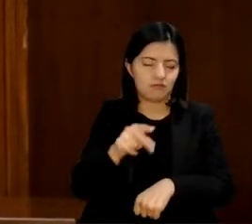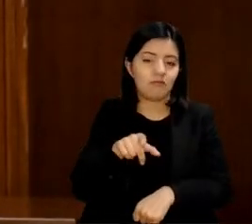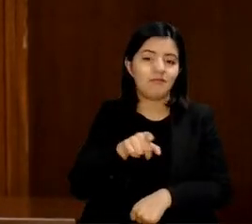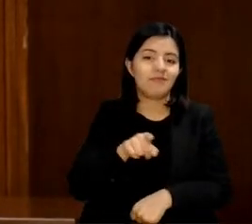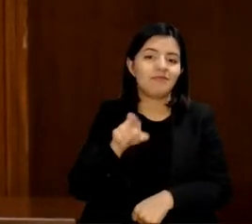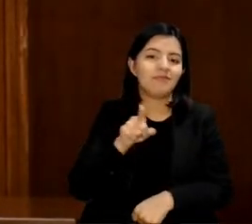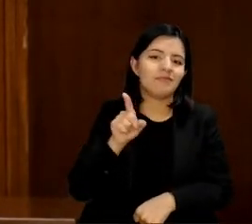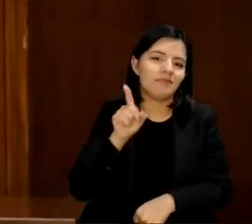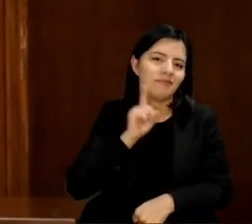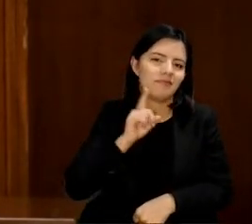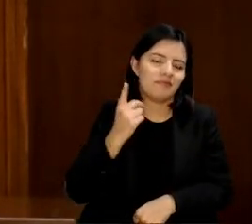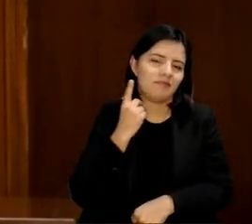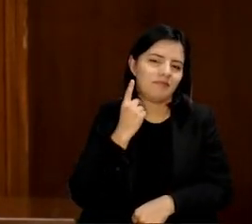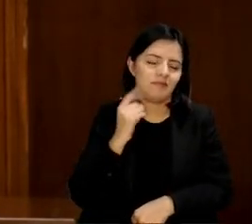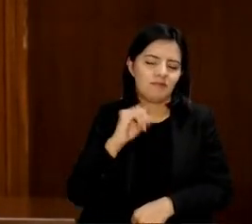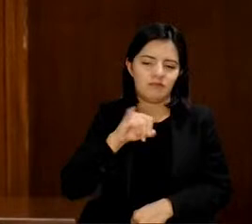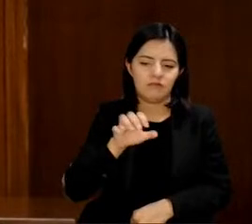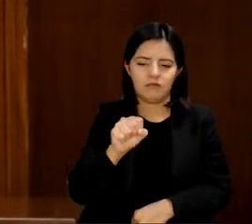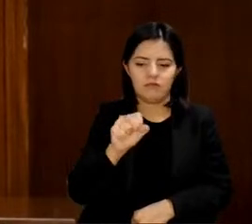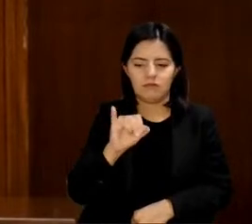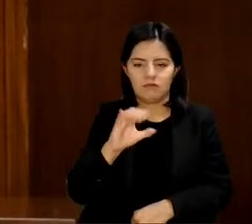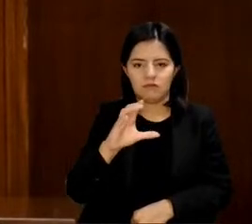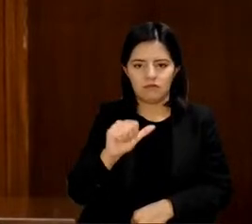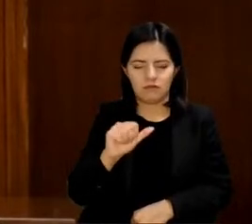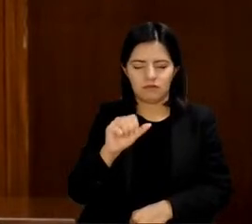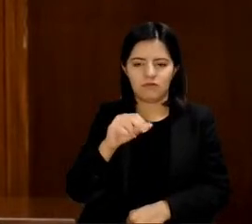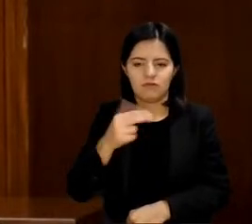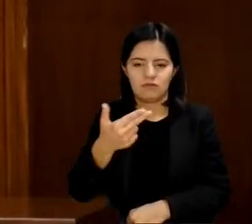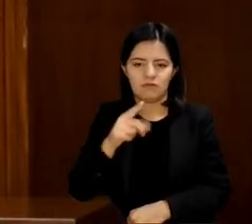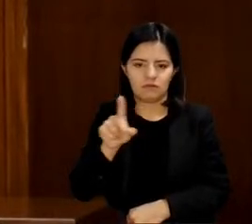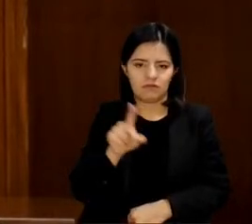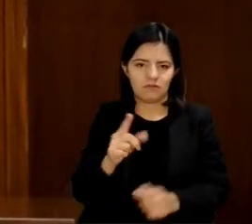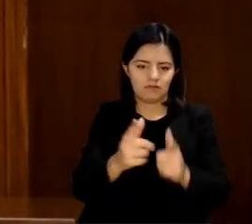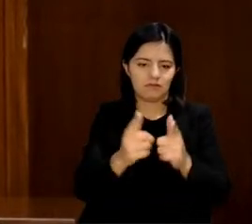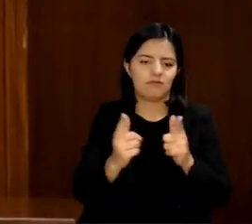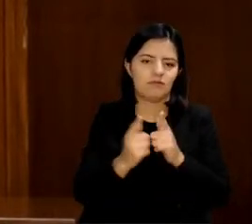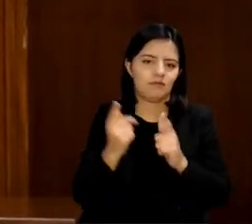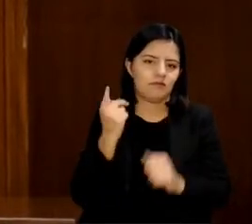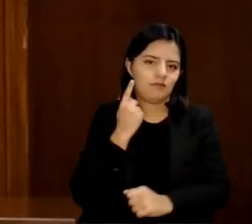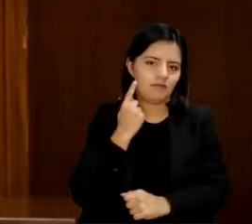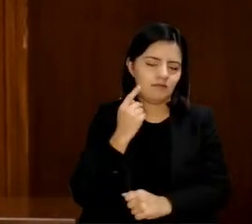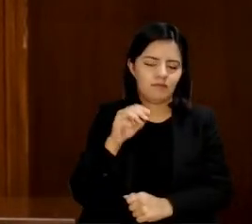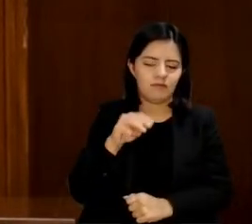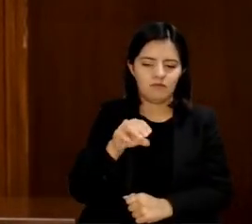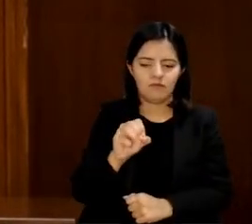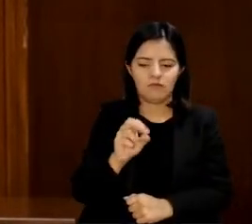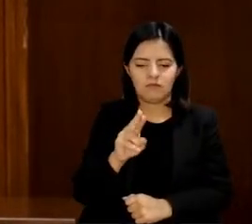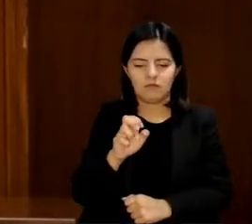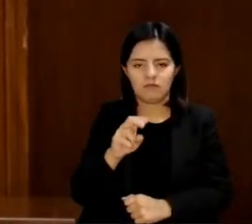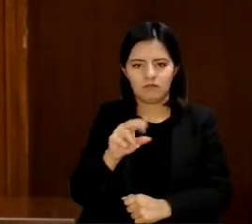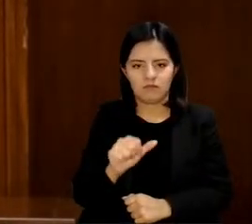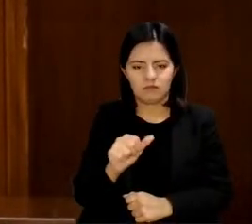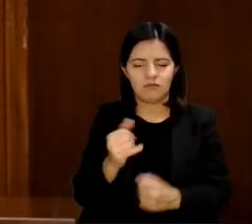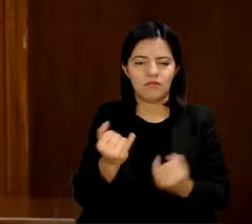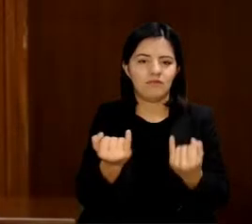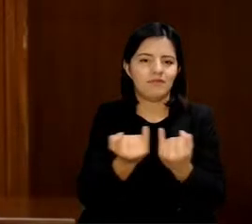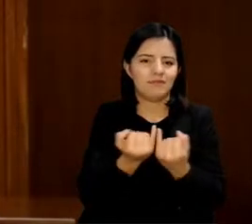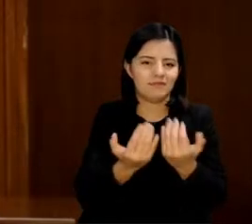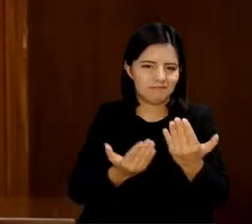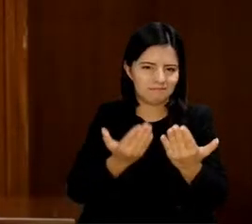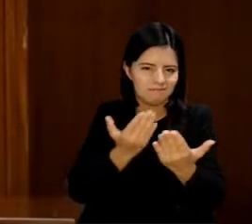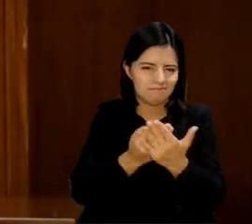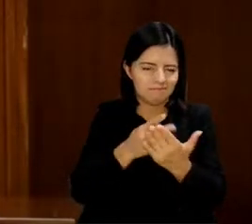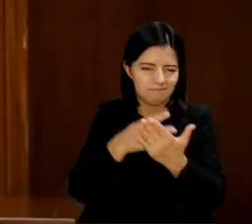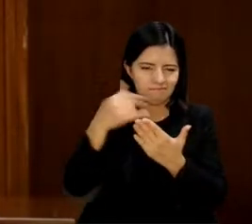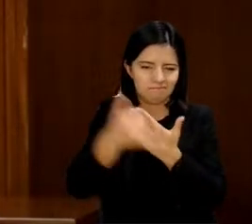en nombre del Grupo Parlamentario del Partido Morena, y de la iniciativa con proyecto de decreto por el que se reforman